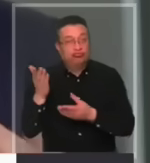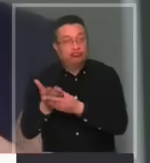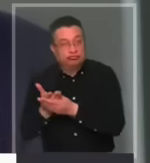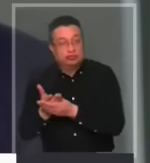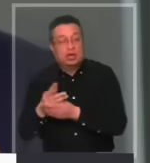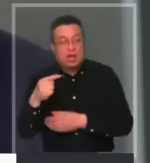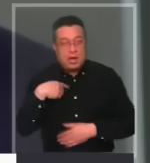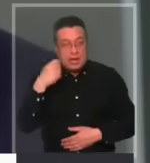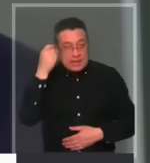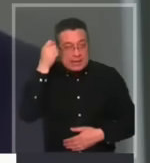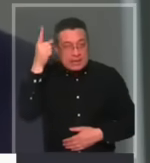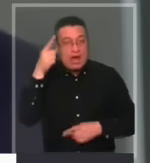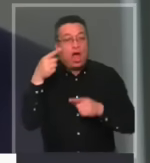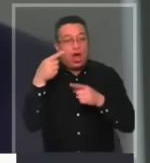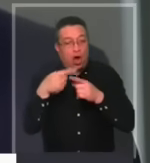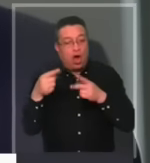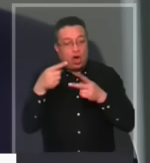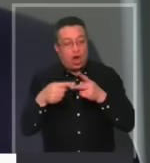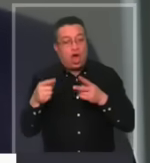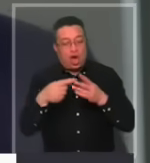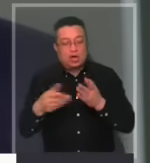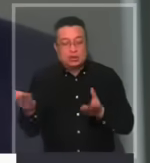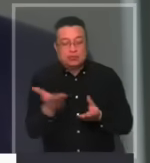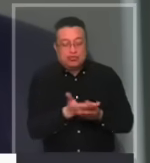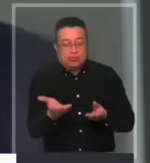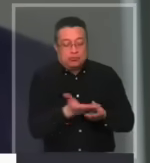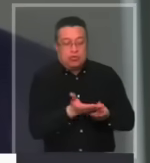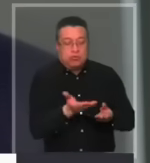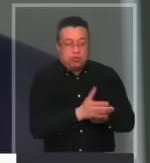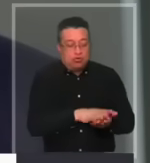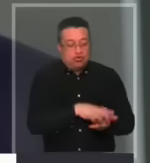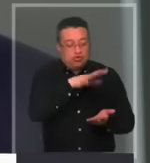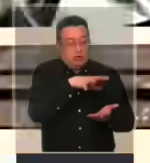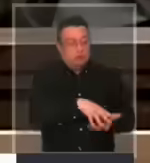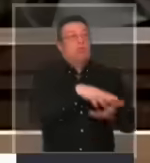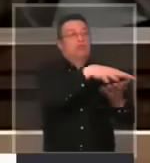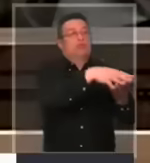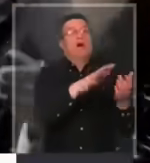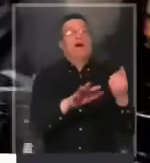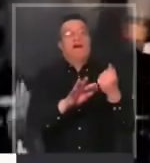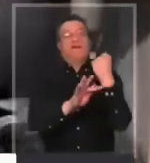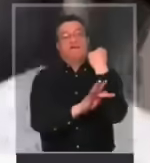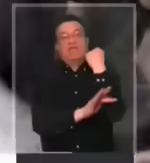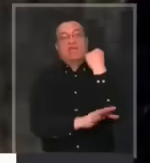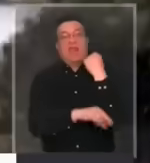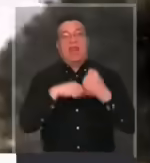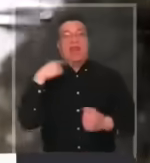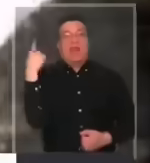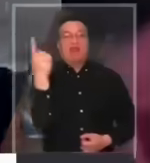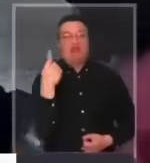tomado conocimiento de otros antecedentes y que fueron puestos a disposición del fiscal nacional.